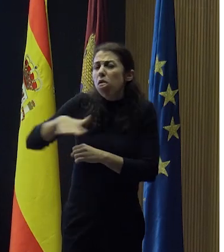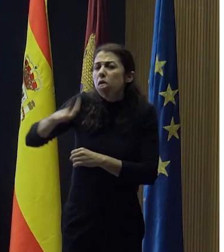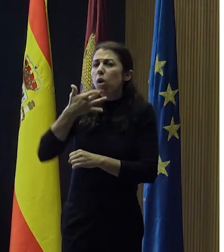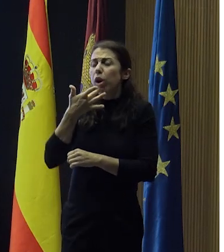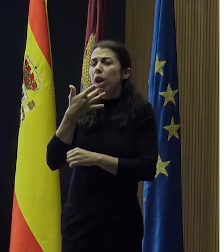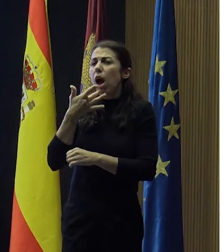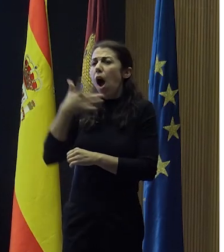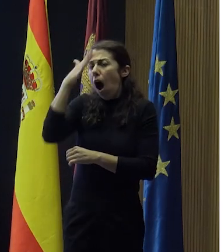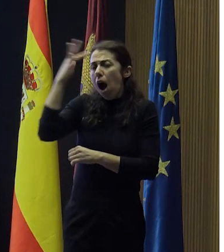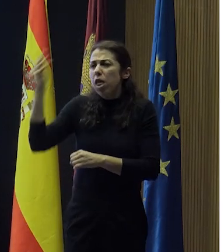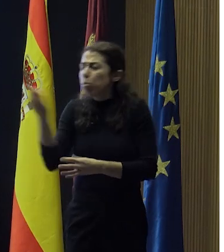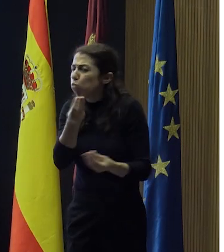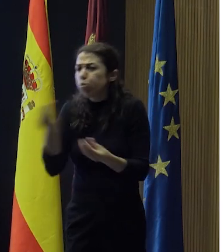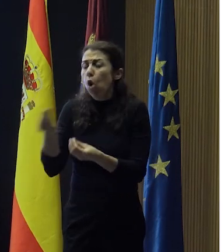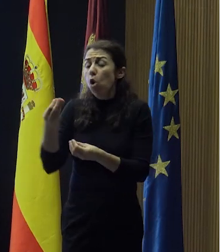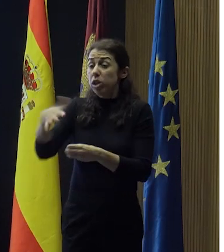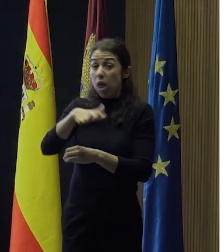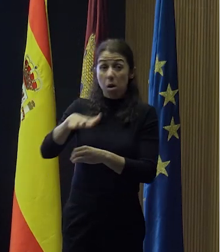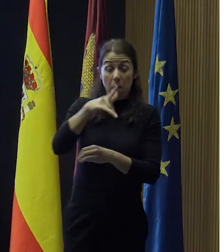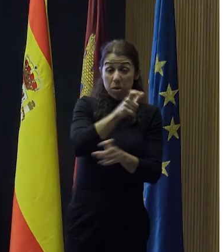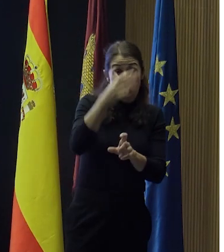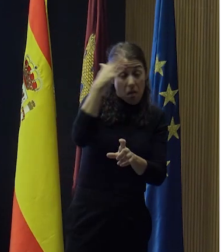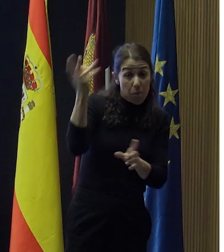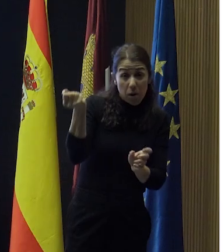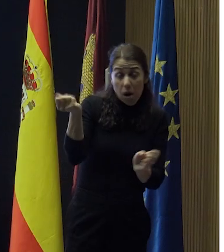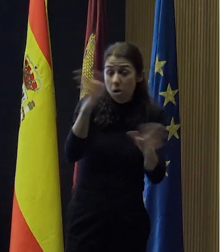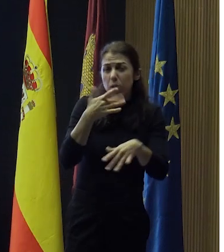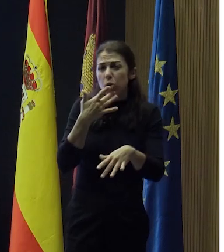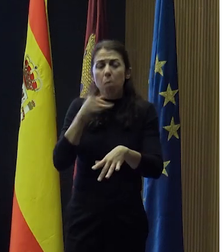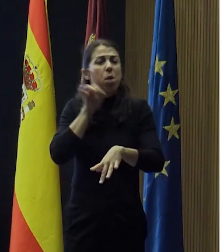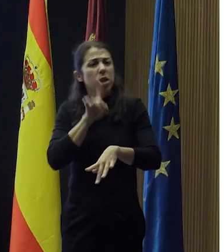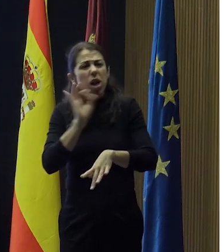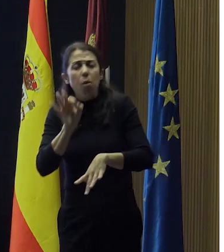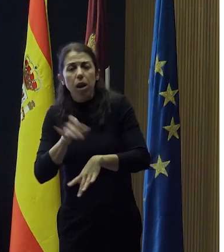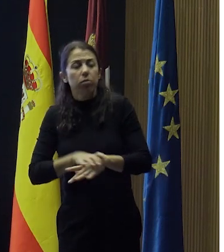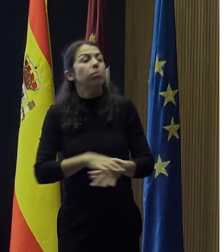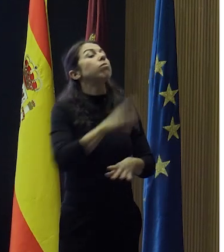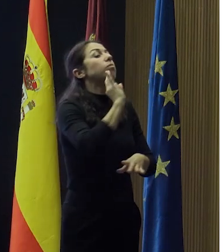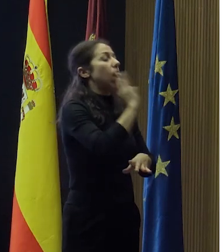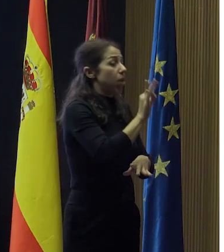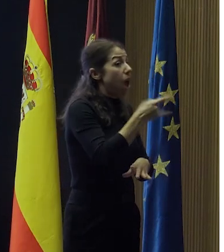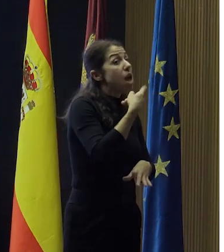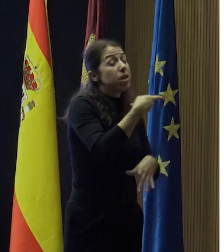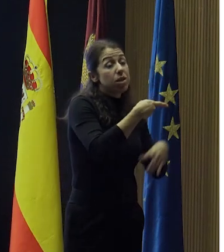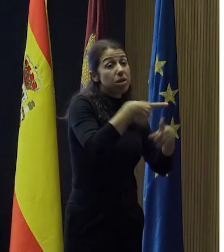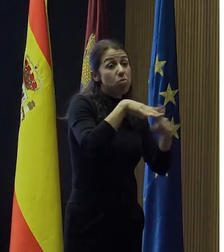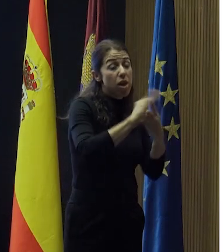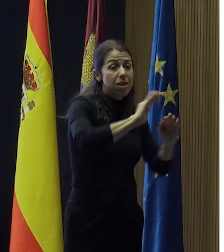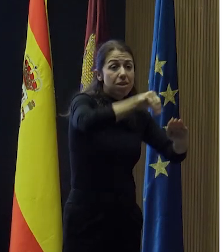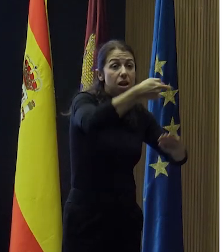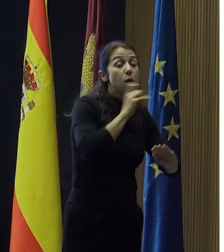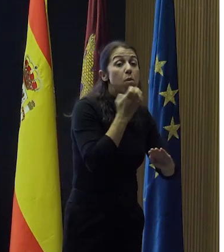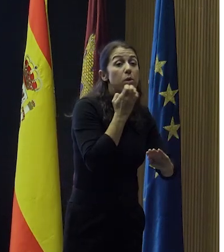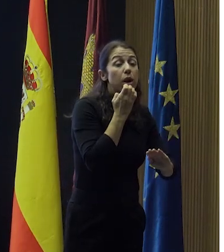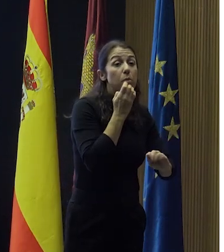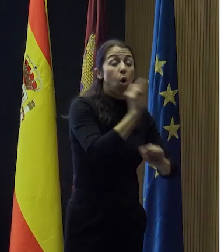hay mucho Alzheimer o en esta zona no hay Alzheimer. ¿Eso es un bulo o es verdad? Es verdad. Hay factores externos, por ejemplo,